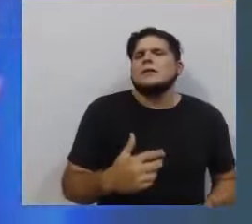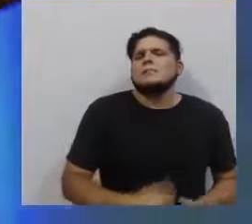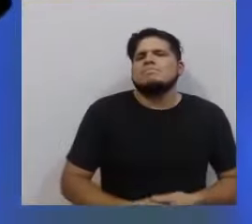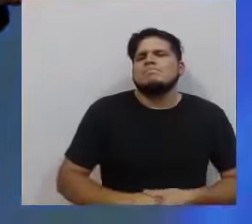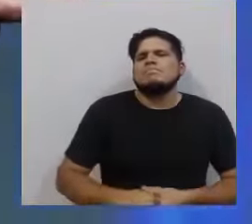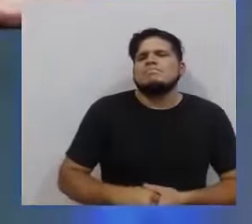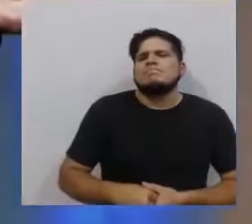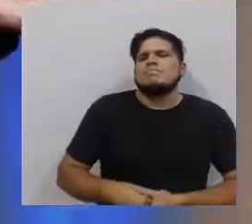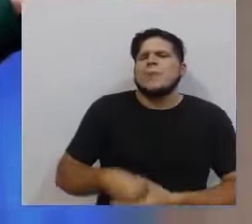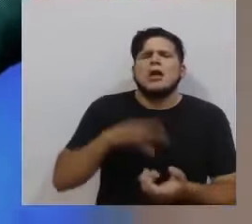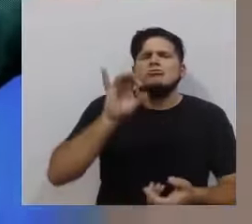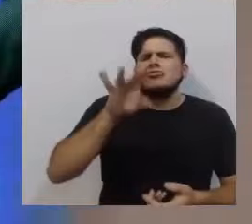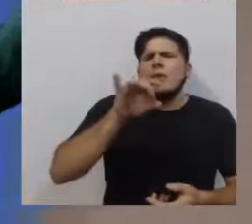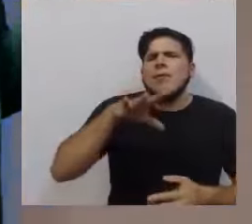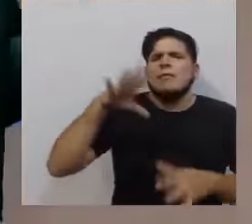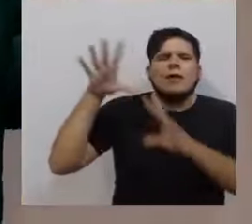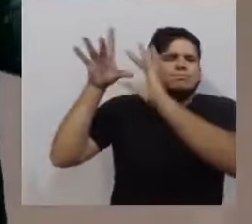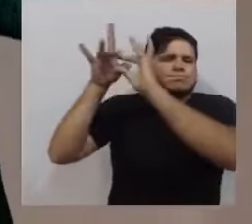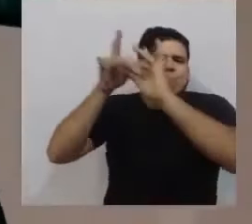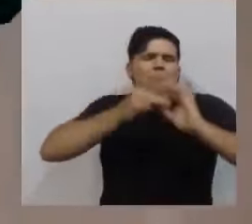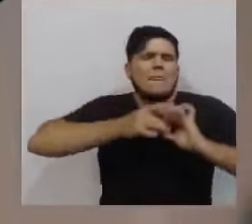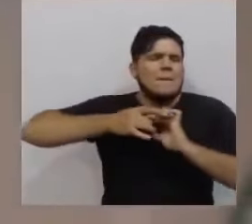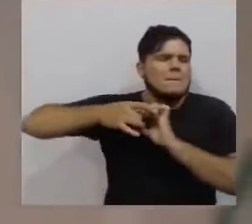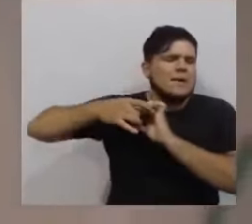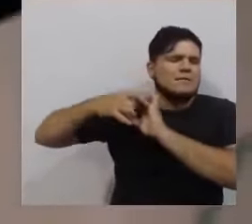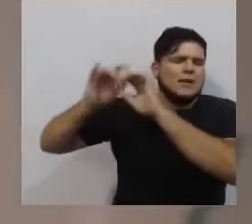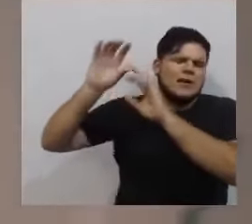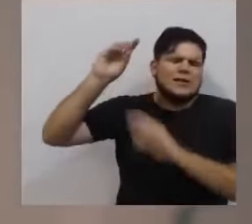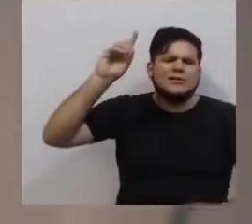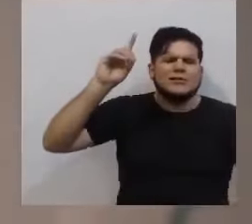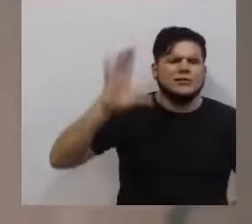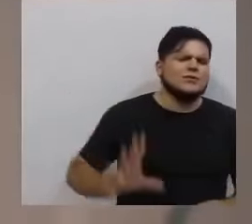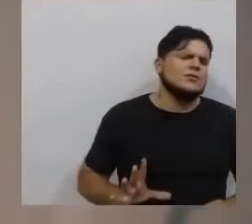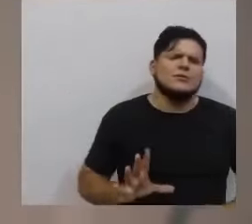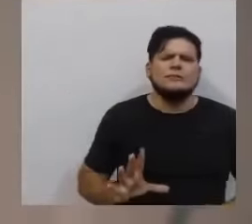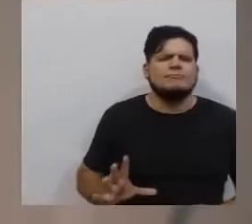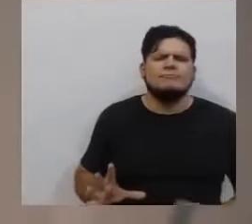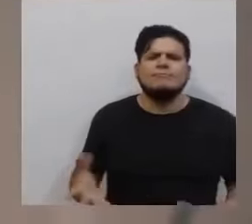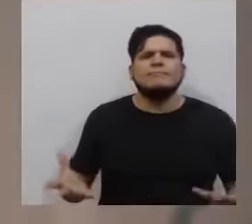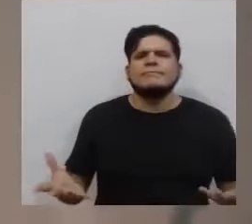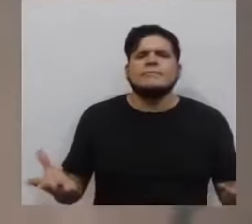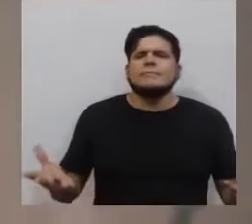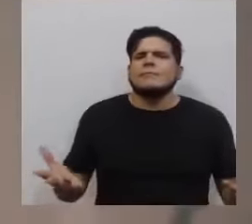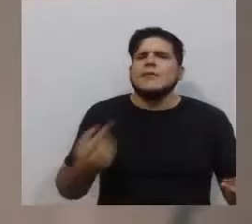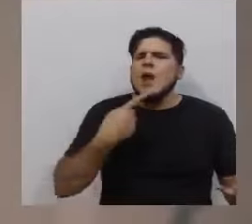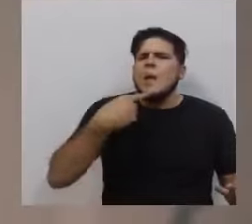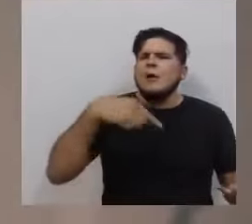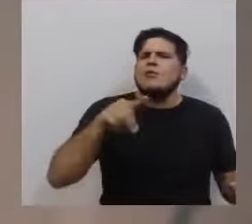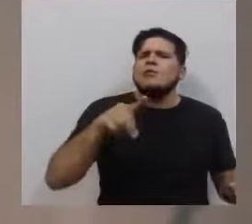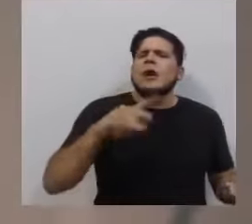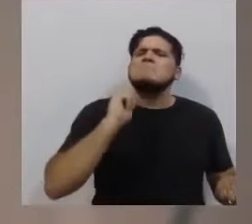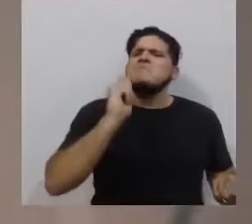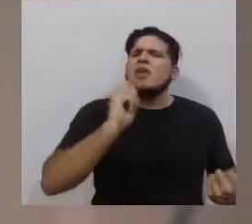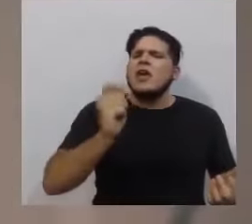de quién depende quién es el que te da paz en la noche quien te da equilibrio